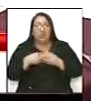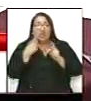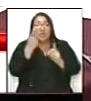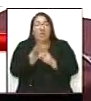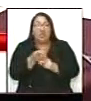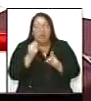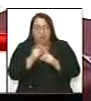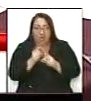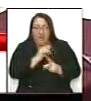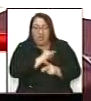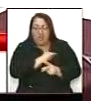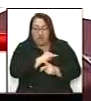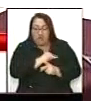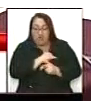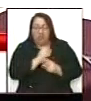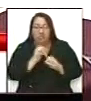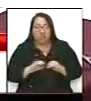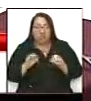directamente por el órgano